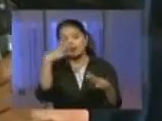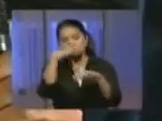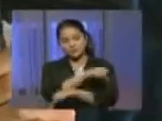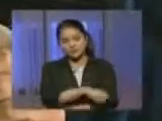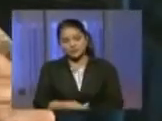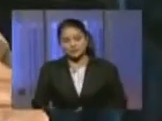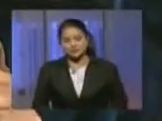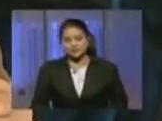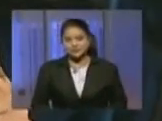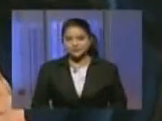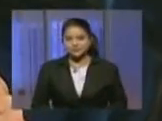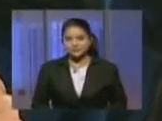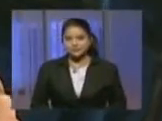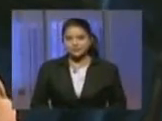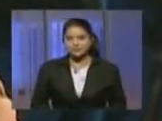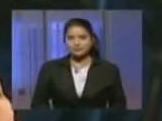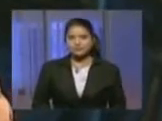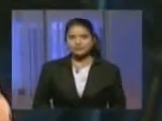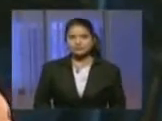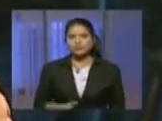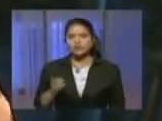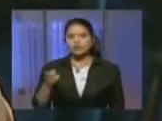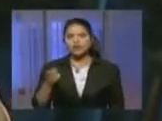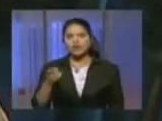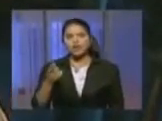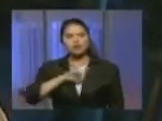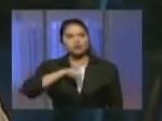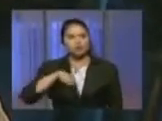que lo pone a uno